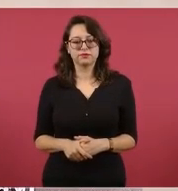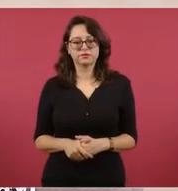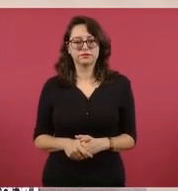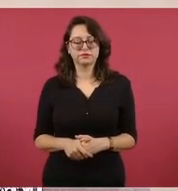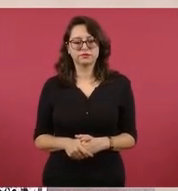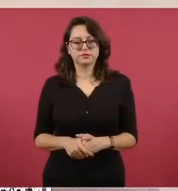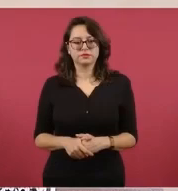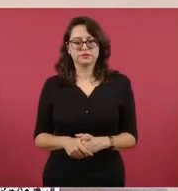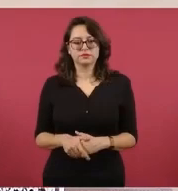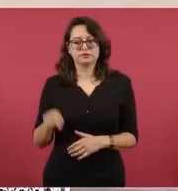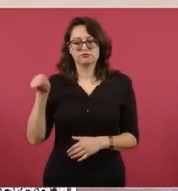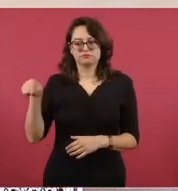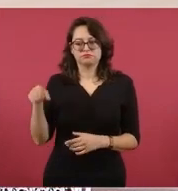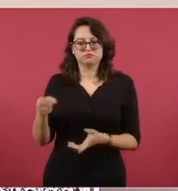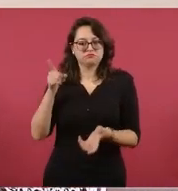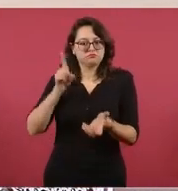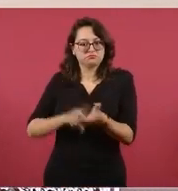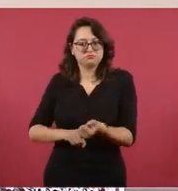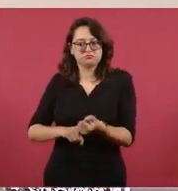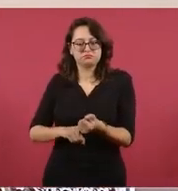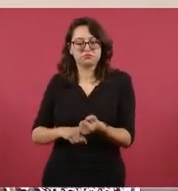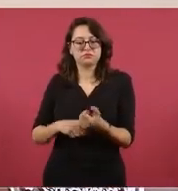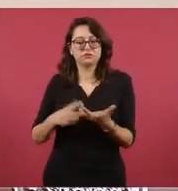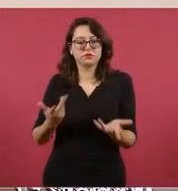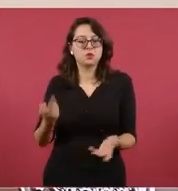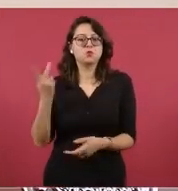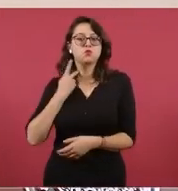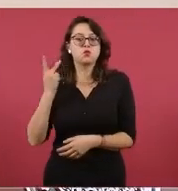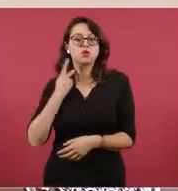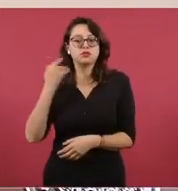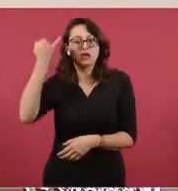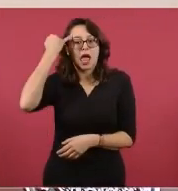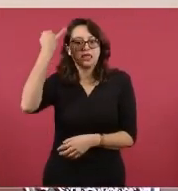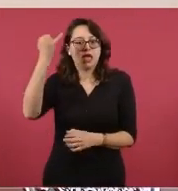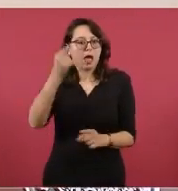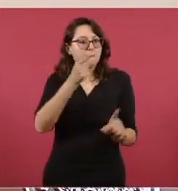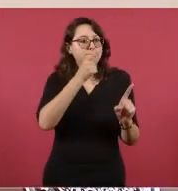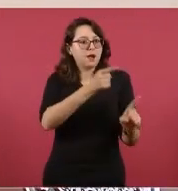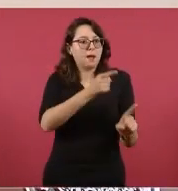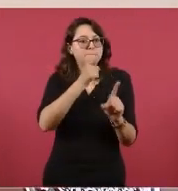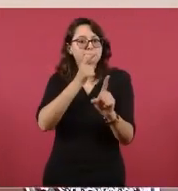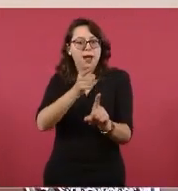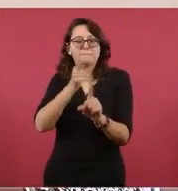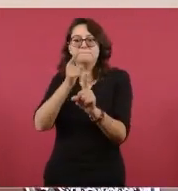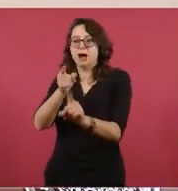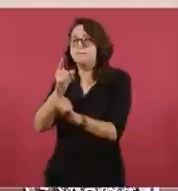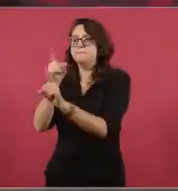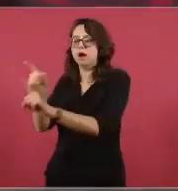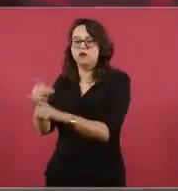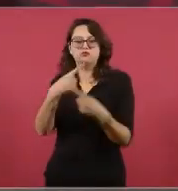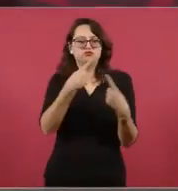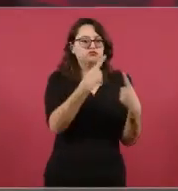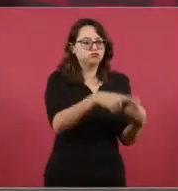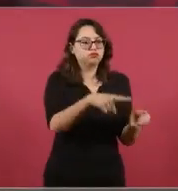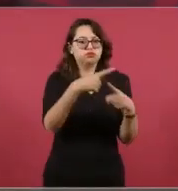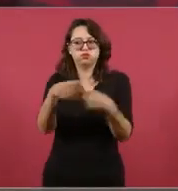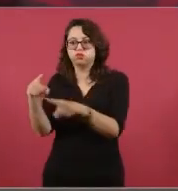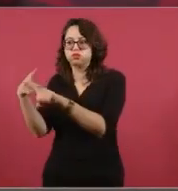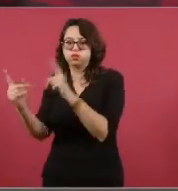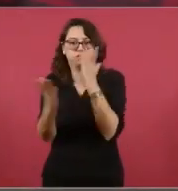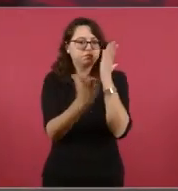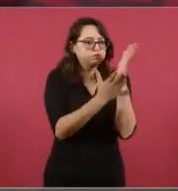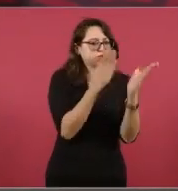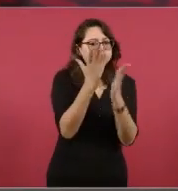estudian pues todas las corrientes del pensamiento, desde luego el marxismo.